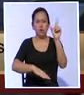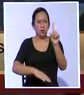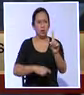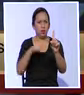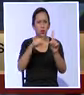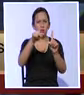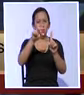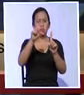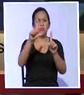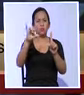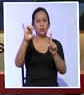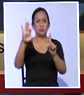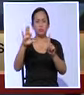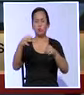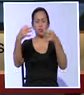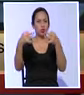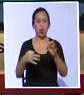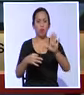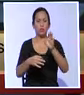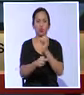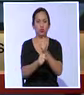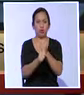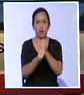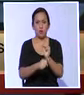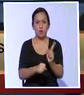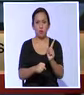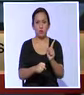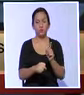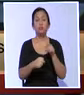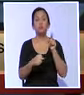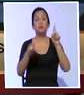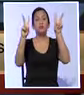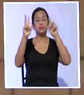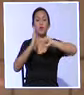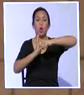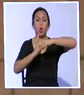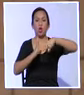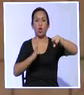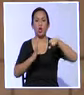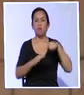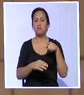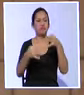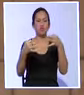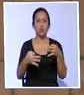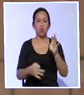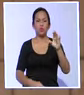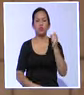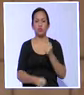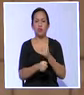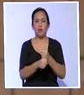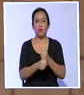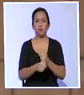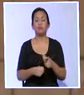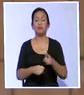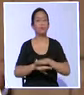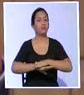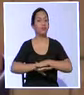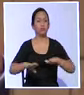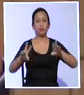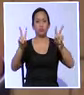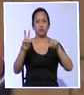funcionario incumplió sus funciones al frente de la contraloría general del estado así a poli se le termina su paso por la